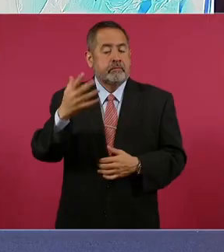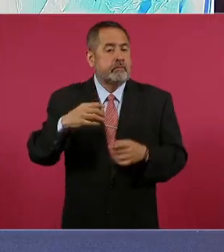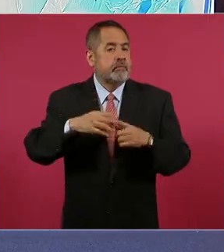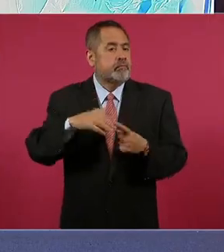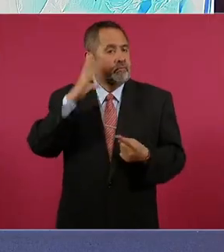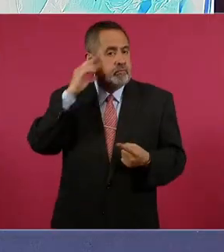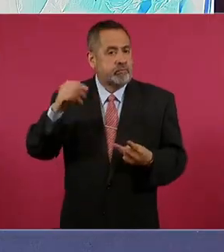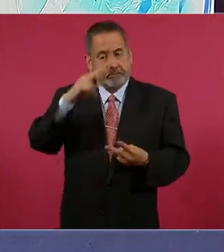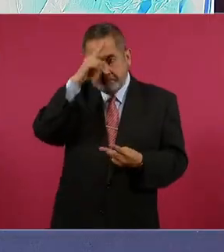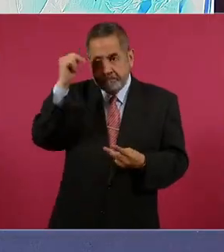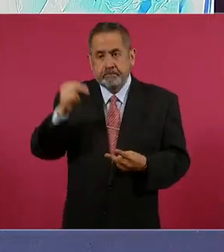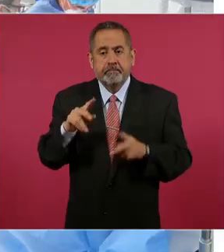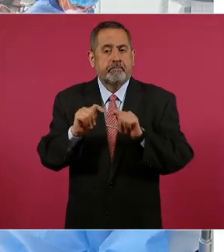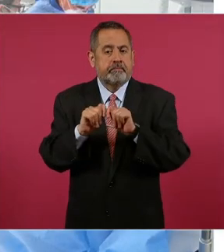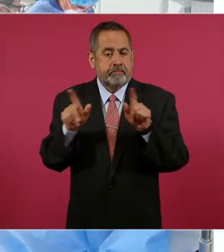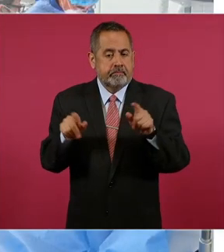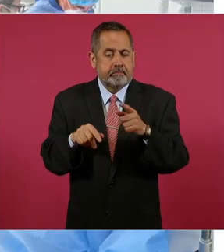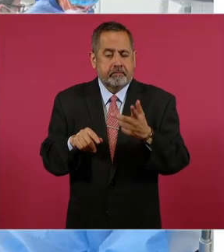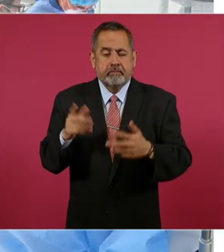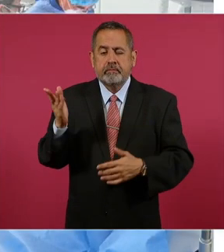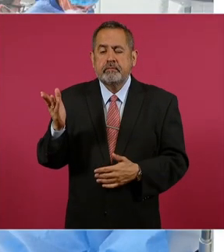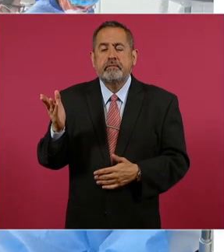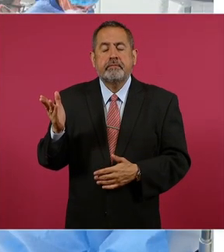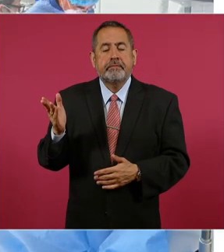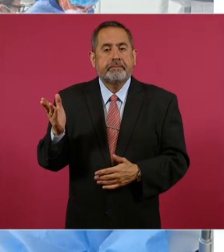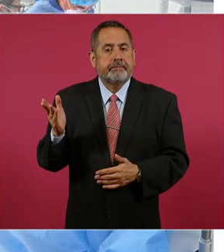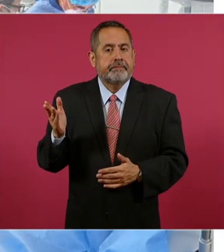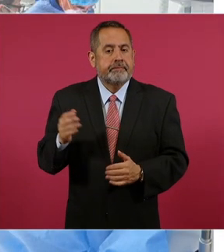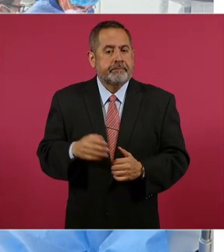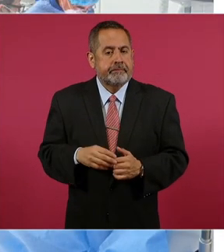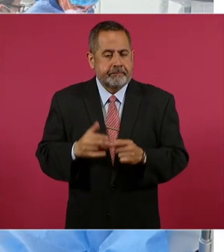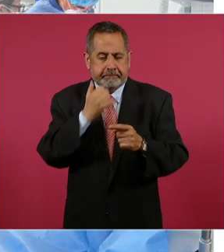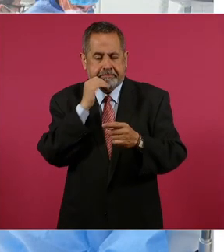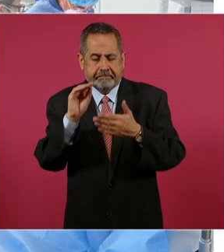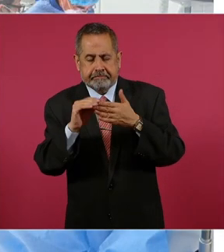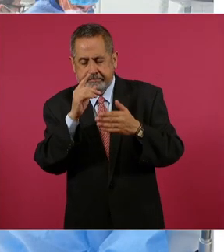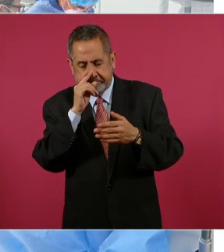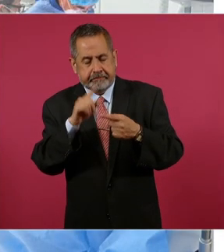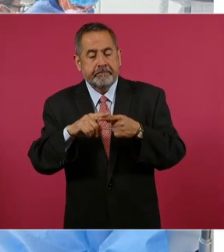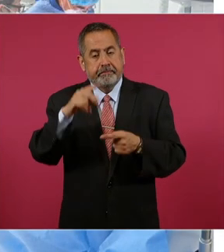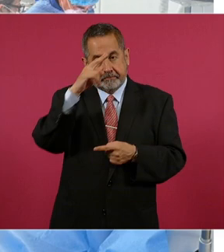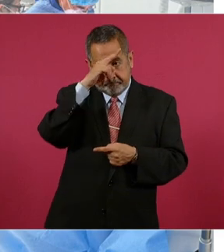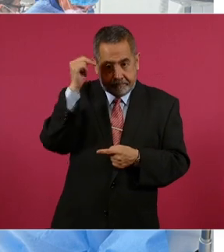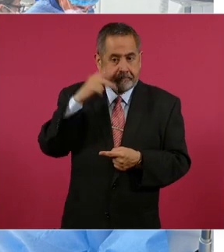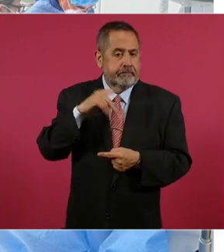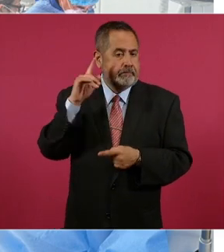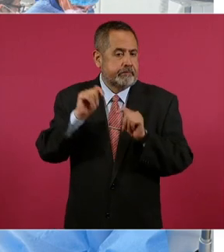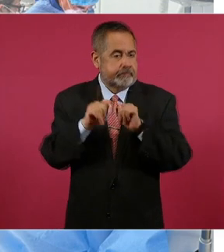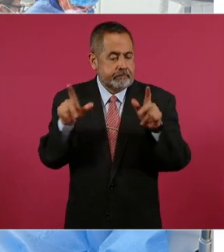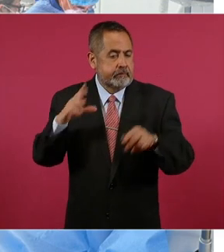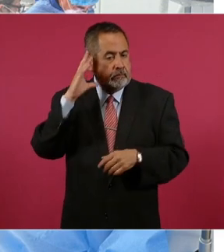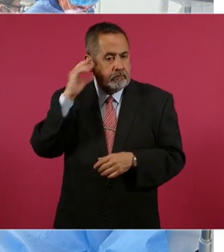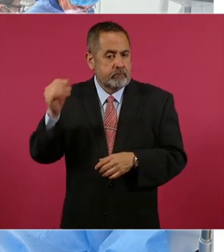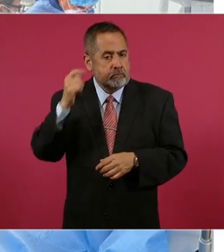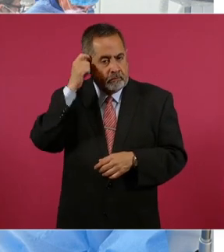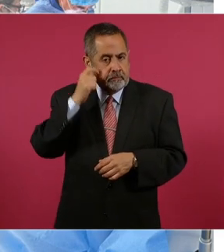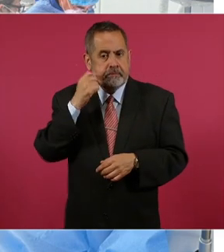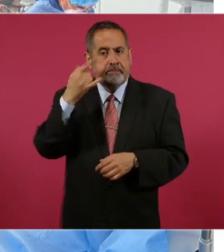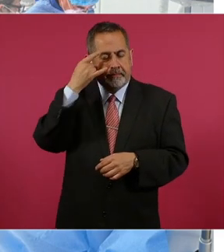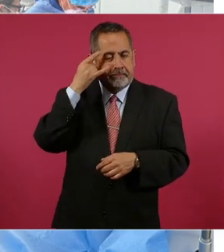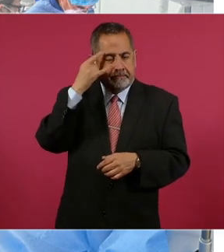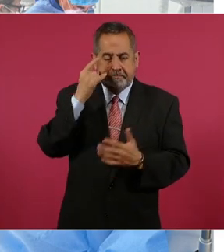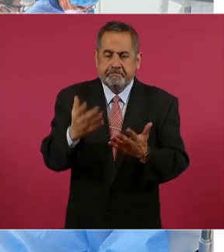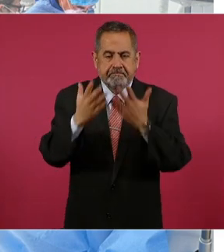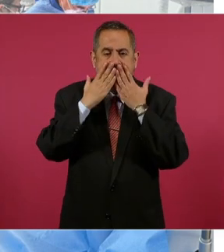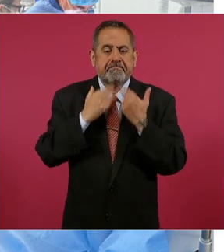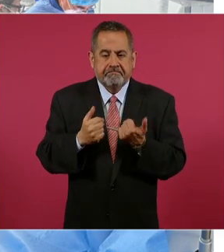Nayarit, Tlaxcala, aquí se ha equivocado el dato, eran Nayarit, Tlaxcala, Colima, Guerrero y Campeche que no